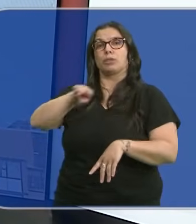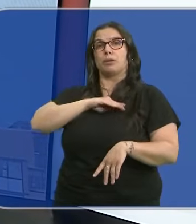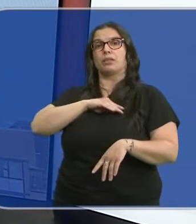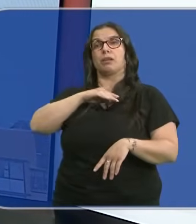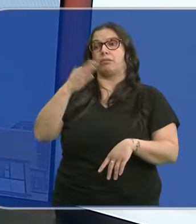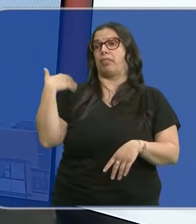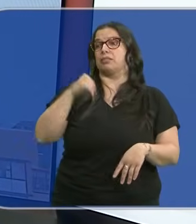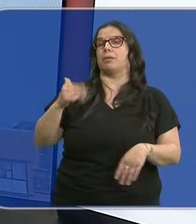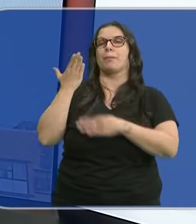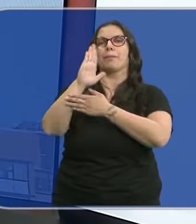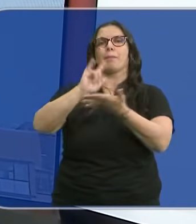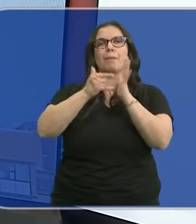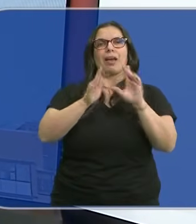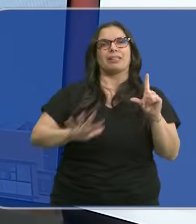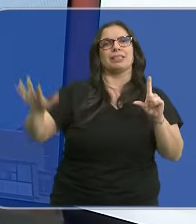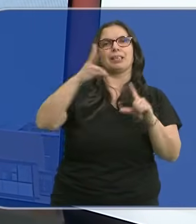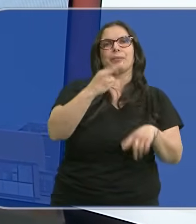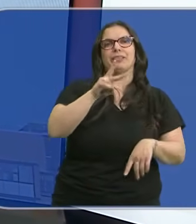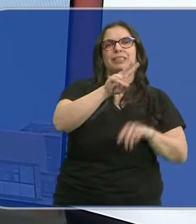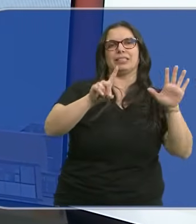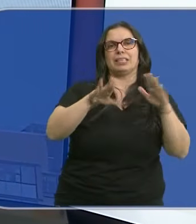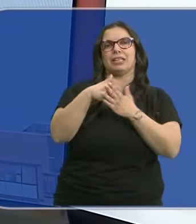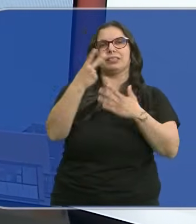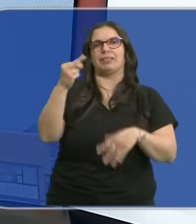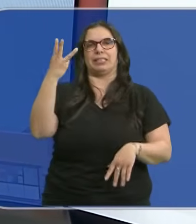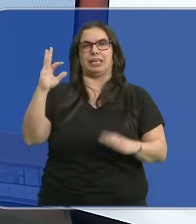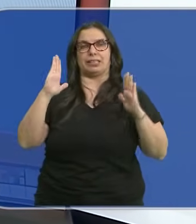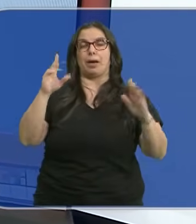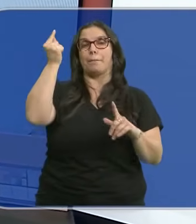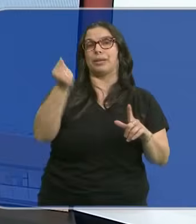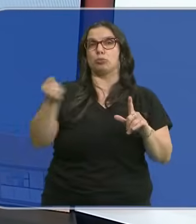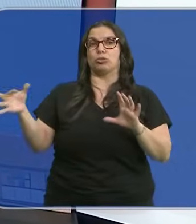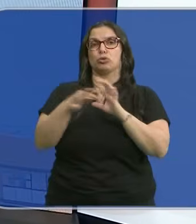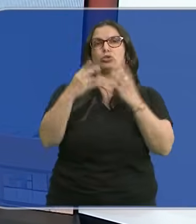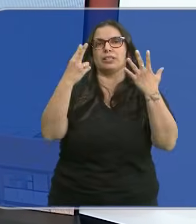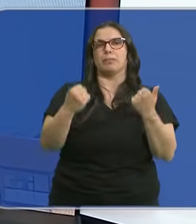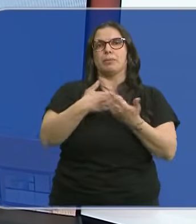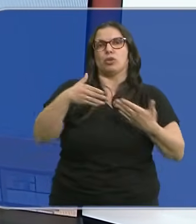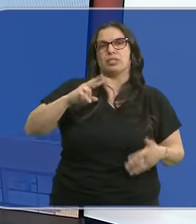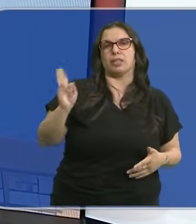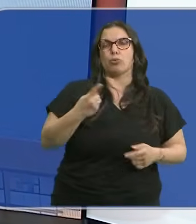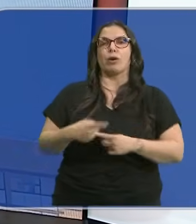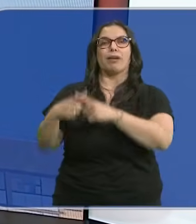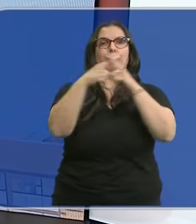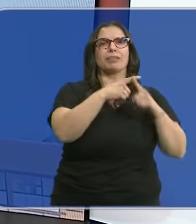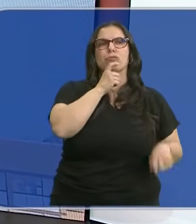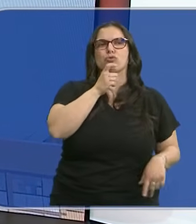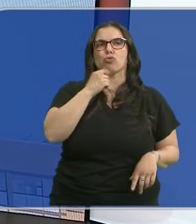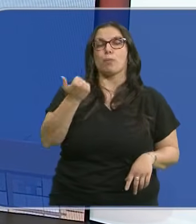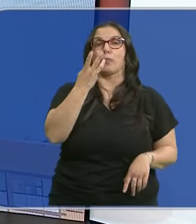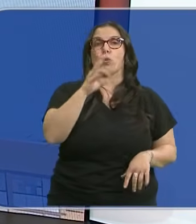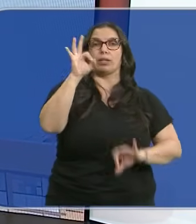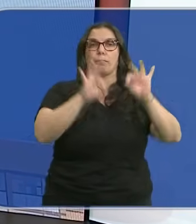Central presentaba hace semanas el Plan Estatal 2026-2030. Su presupuesto, 7.000 millones de euros que se van a repartir así.